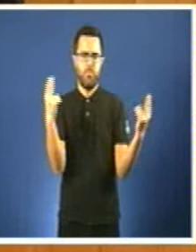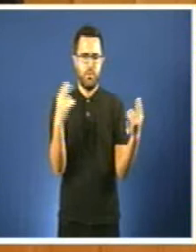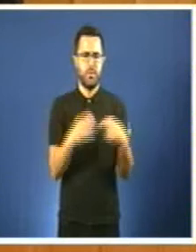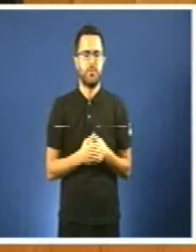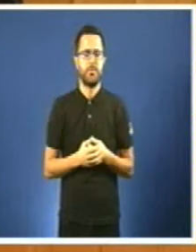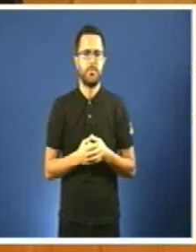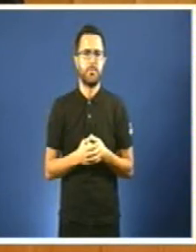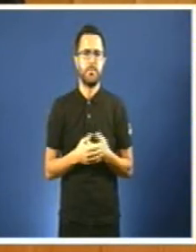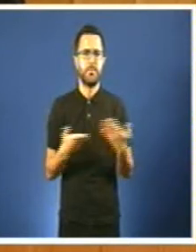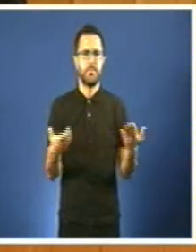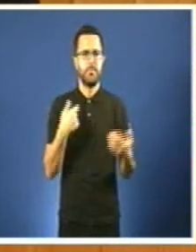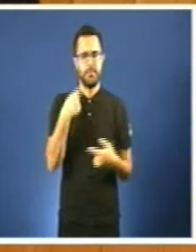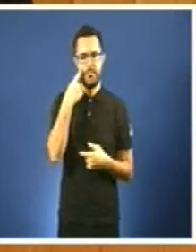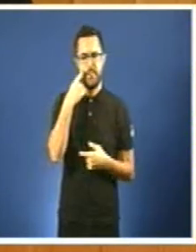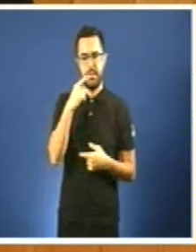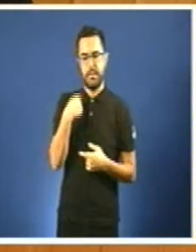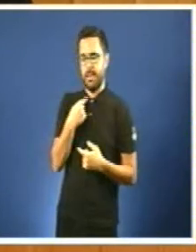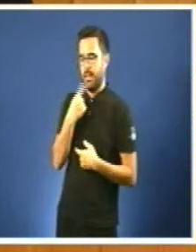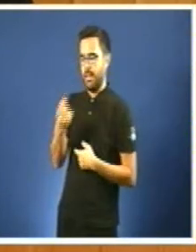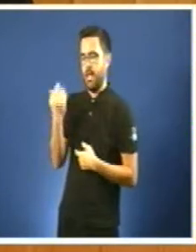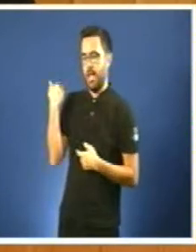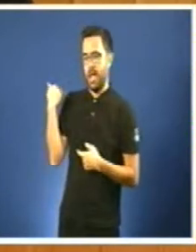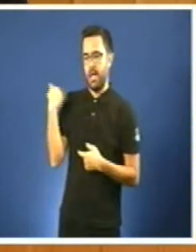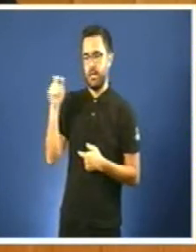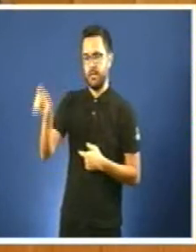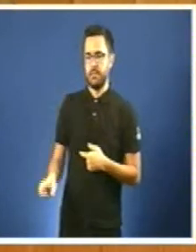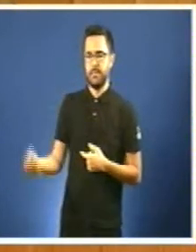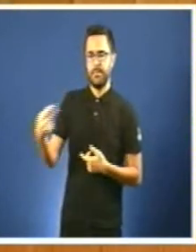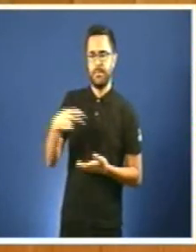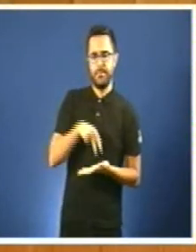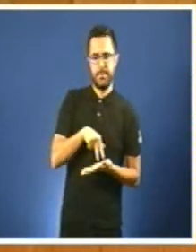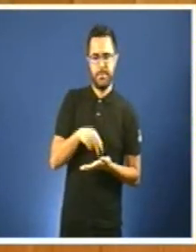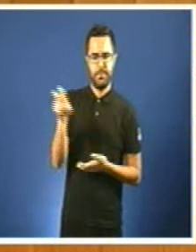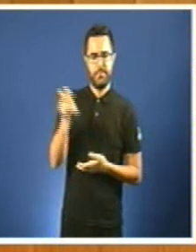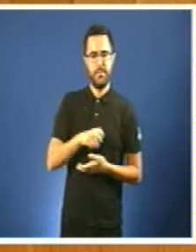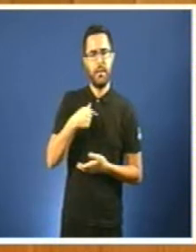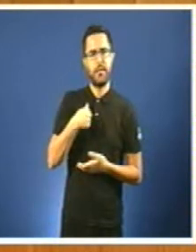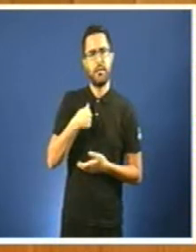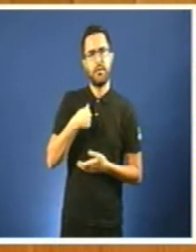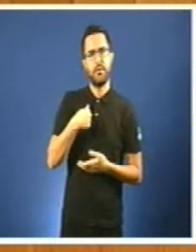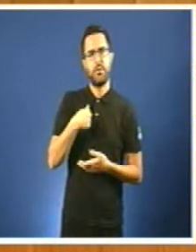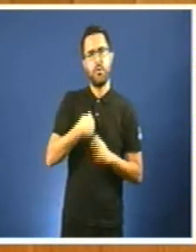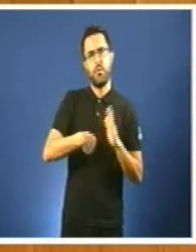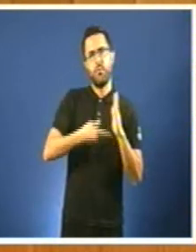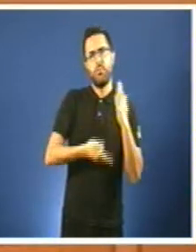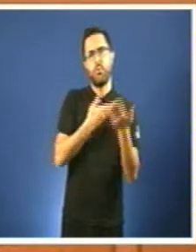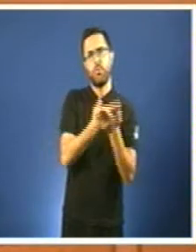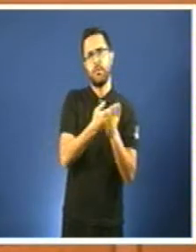como lle dixen antes, vostede ven aquí cunha retaíla de propostas que son